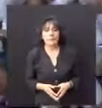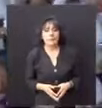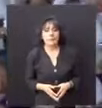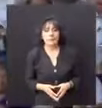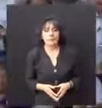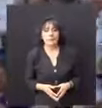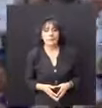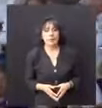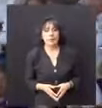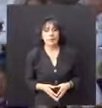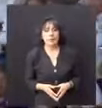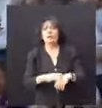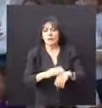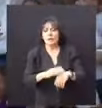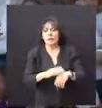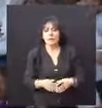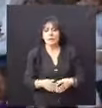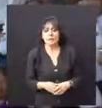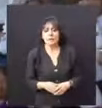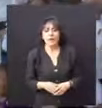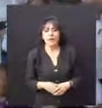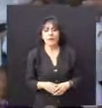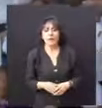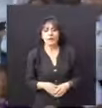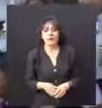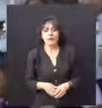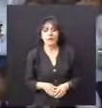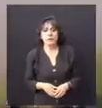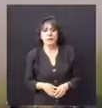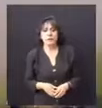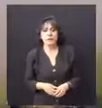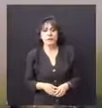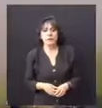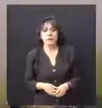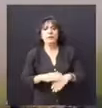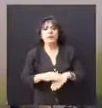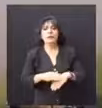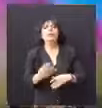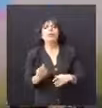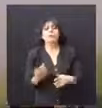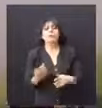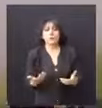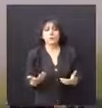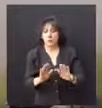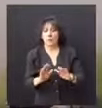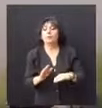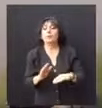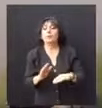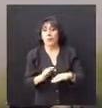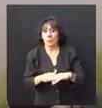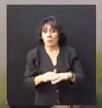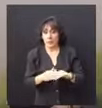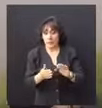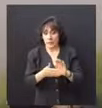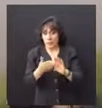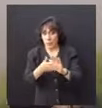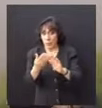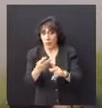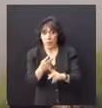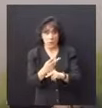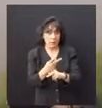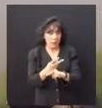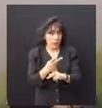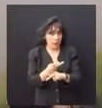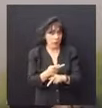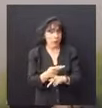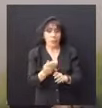¿Qué más les propongo? Ahí vamos para allá. Cerca de la